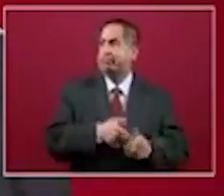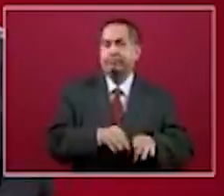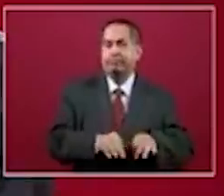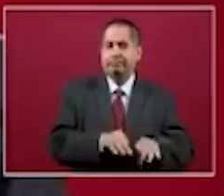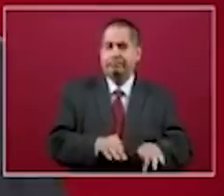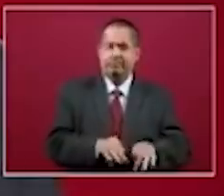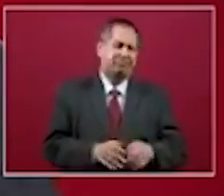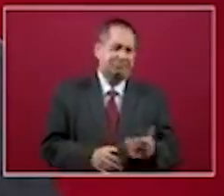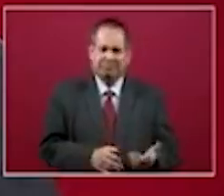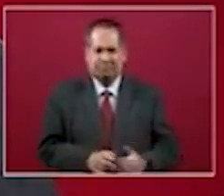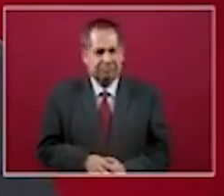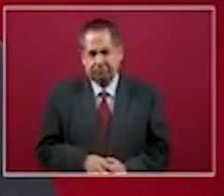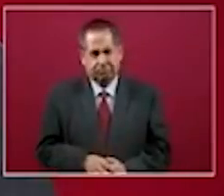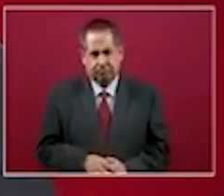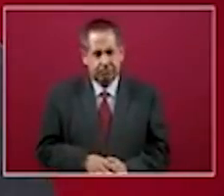a trabajar